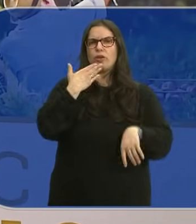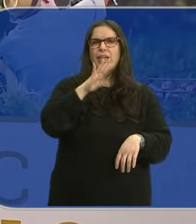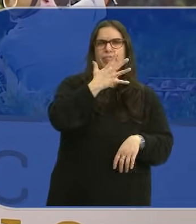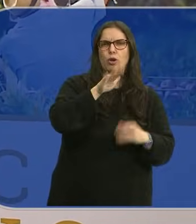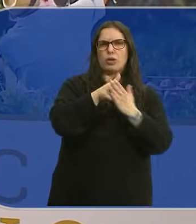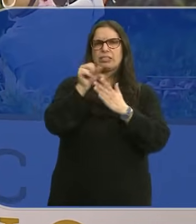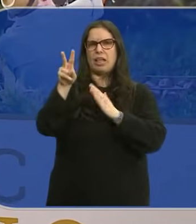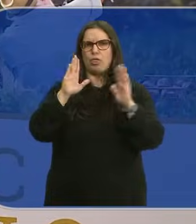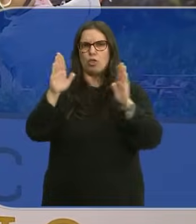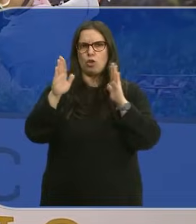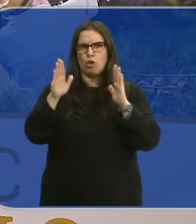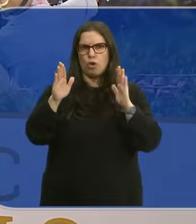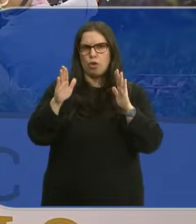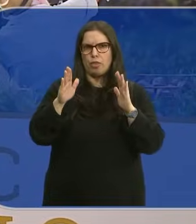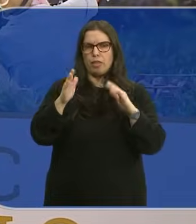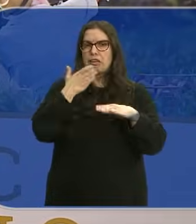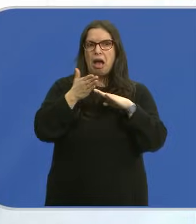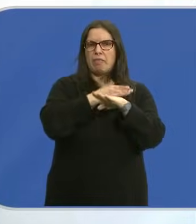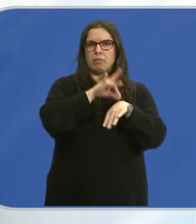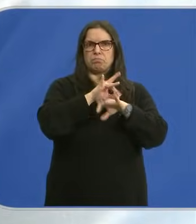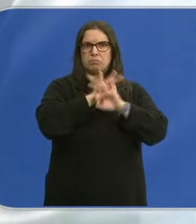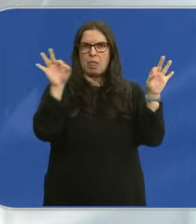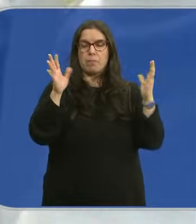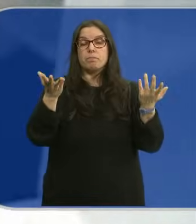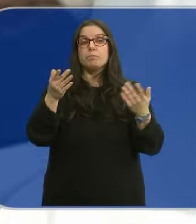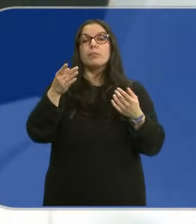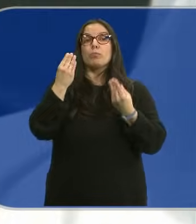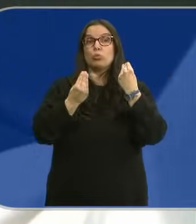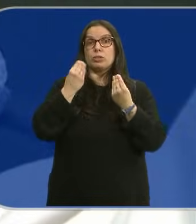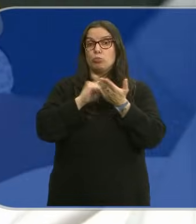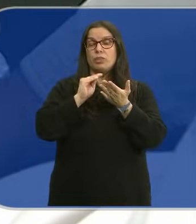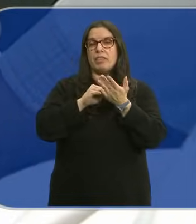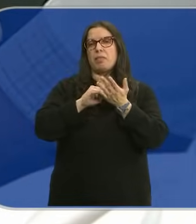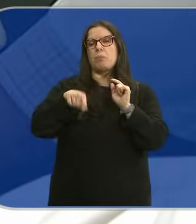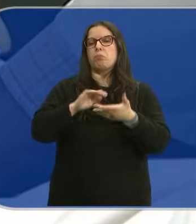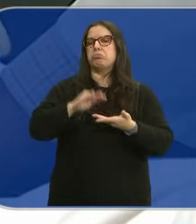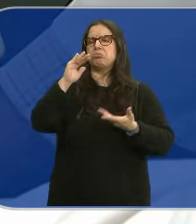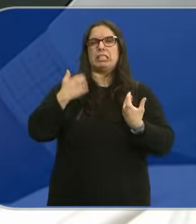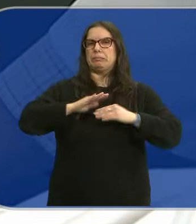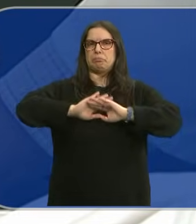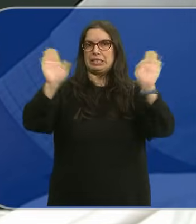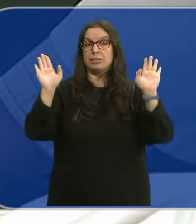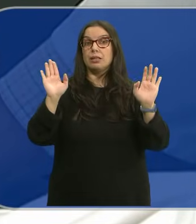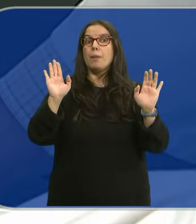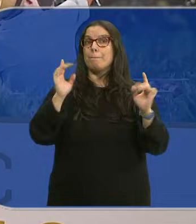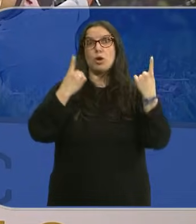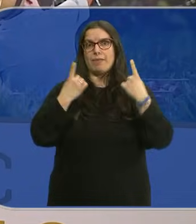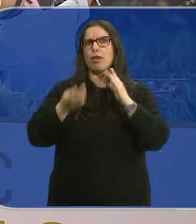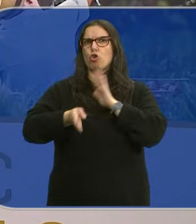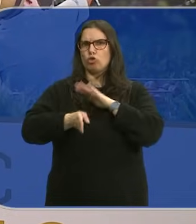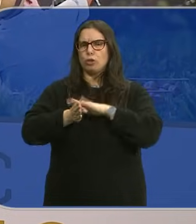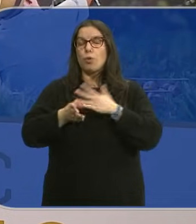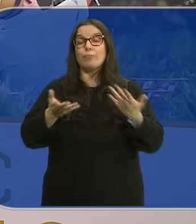5 y 12 años en cardiopatía estructural previa. En ocasiones esos bloqueos desaparecen con el crecimiento, pero en otras no.